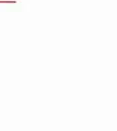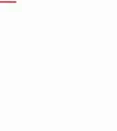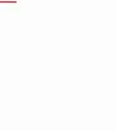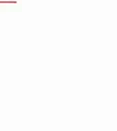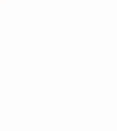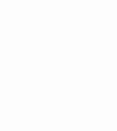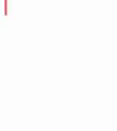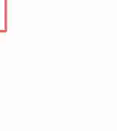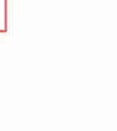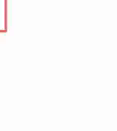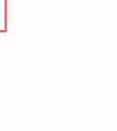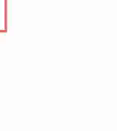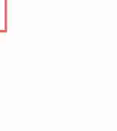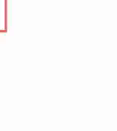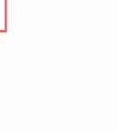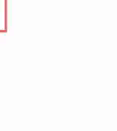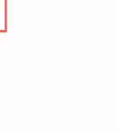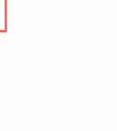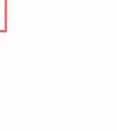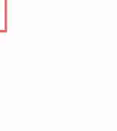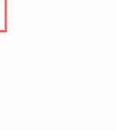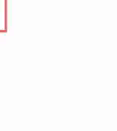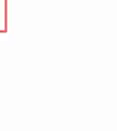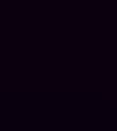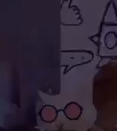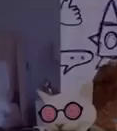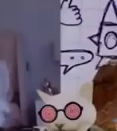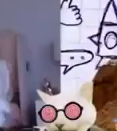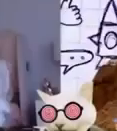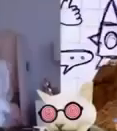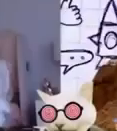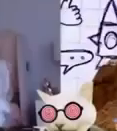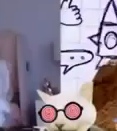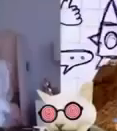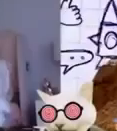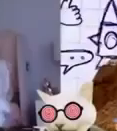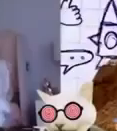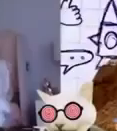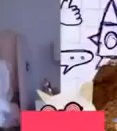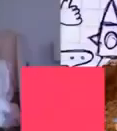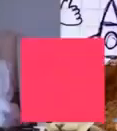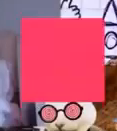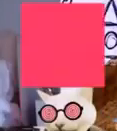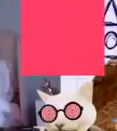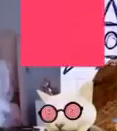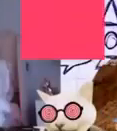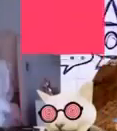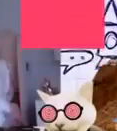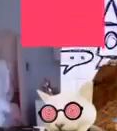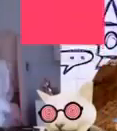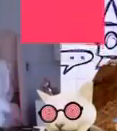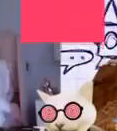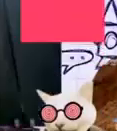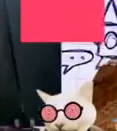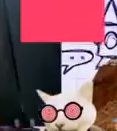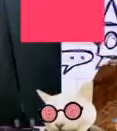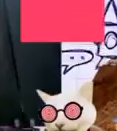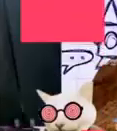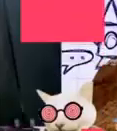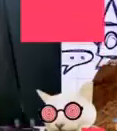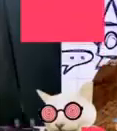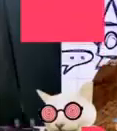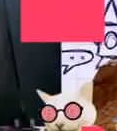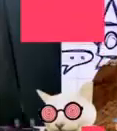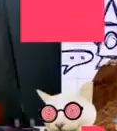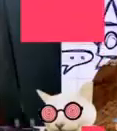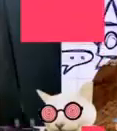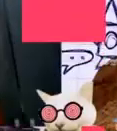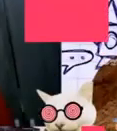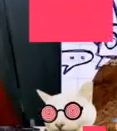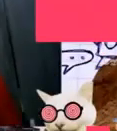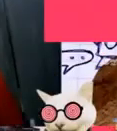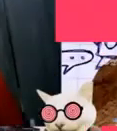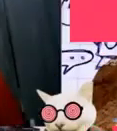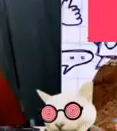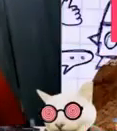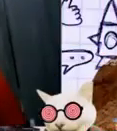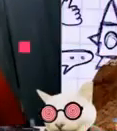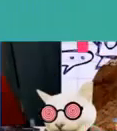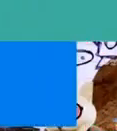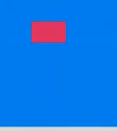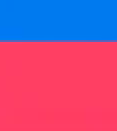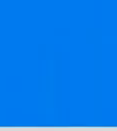Gobierno del Perú. El Perú primero. A continuación, Casi